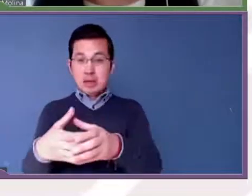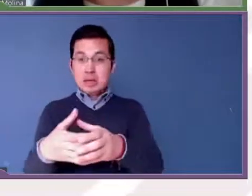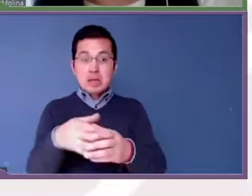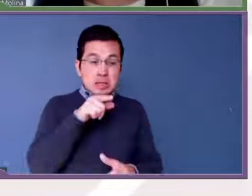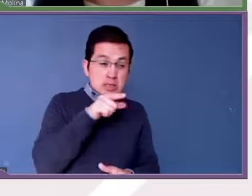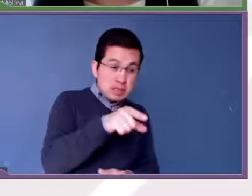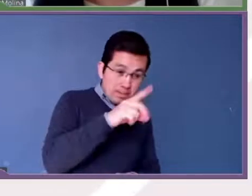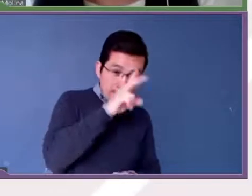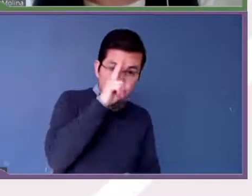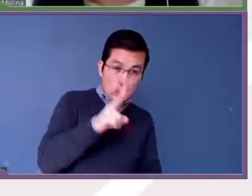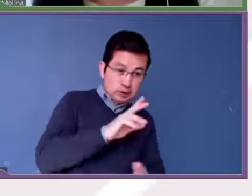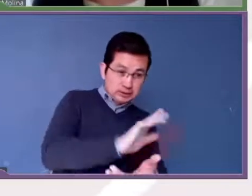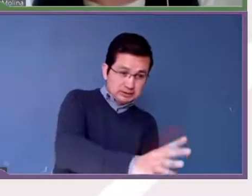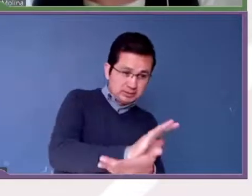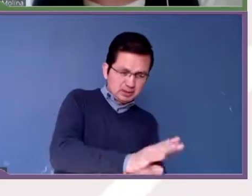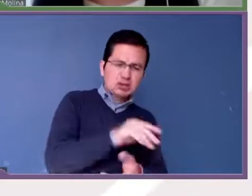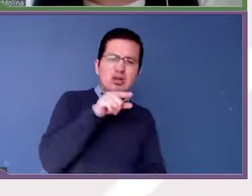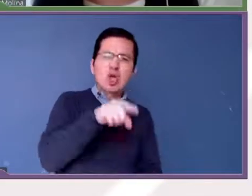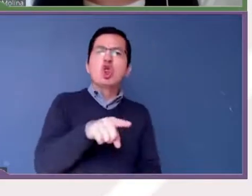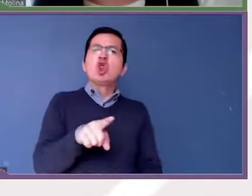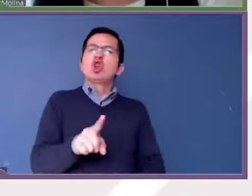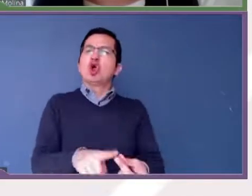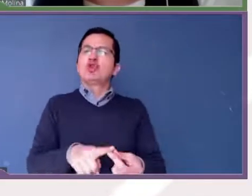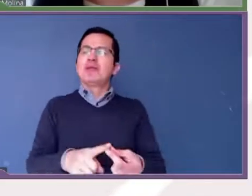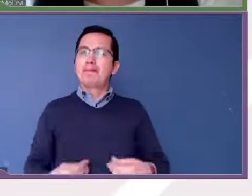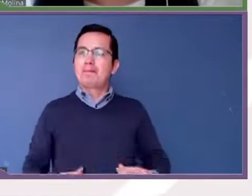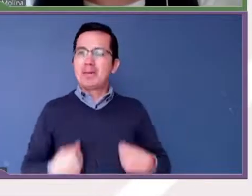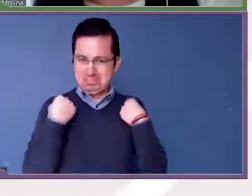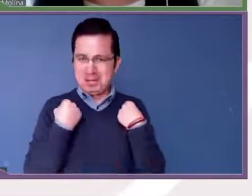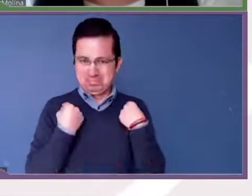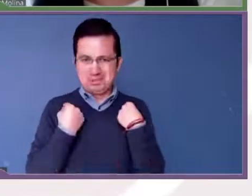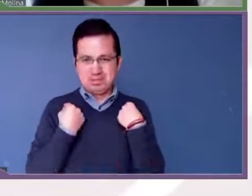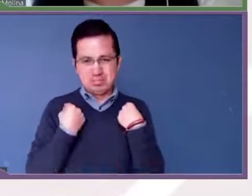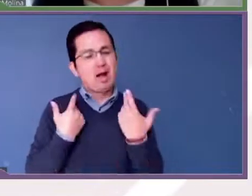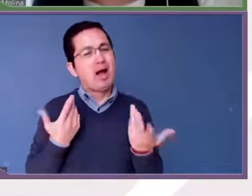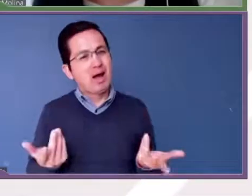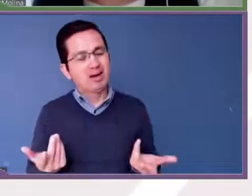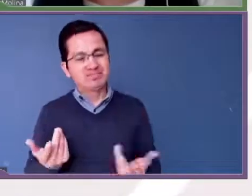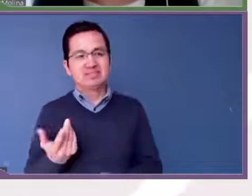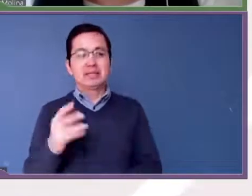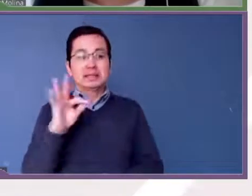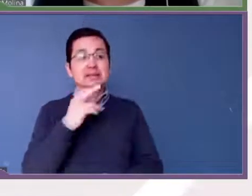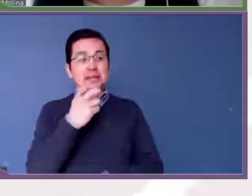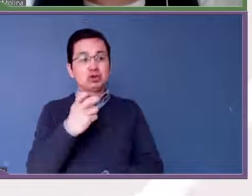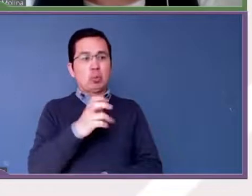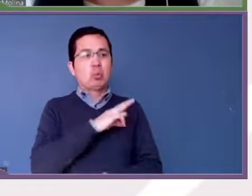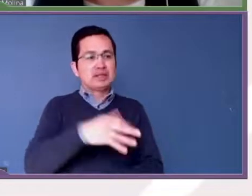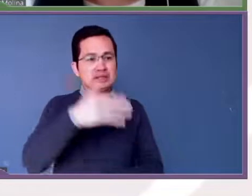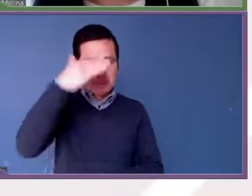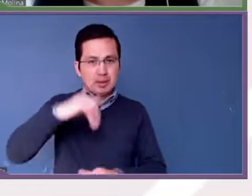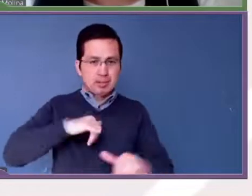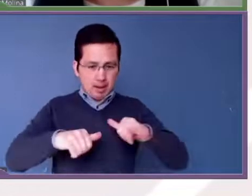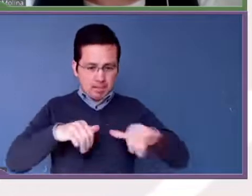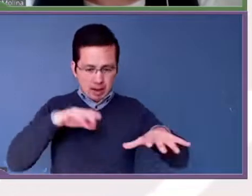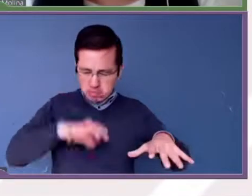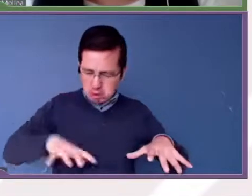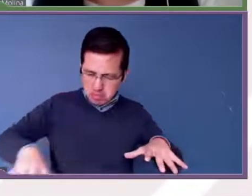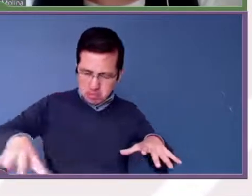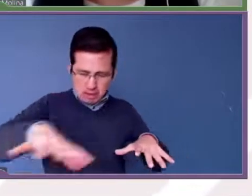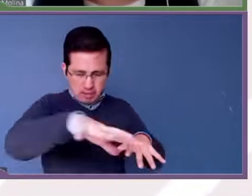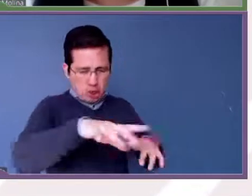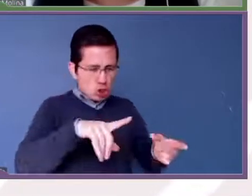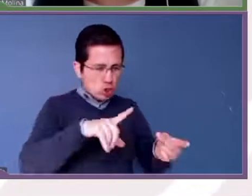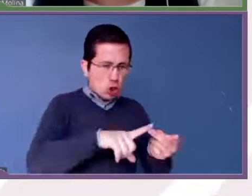Que seguramente en la cartografía y con los modelos podríamos haberlo predecido, ¿no? Entonces, claro, como dice Jessica,